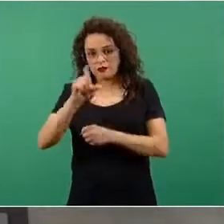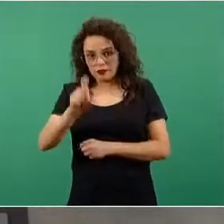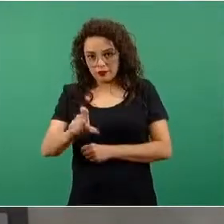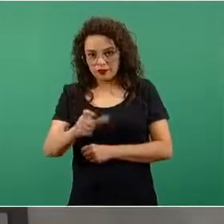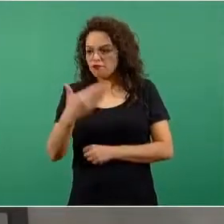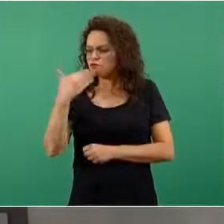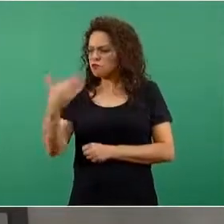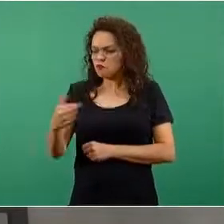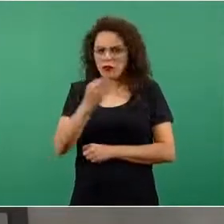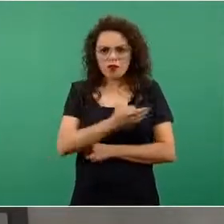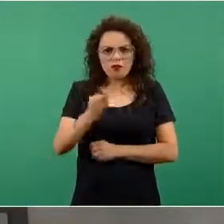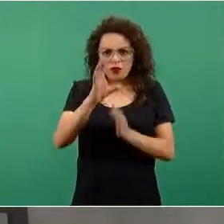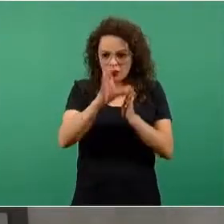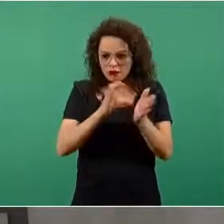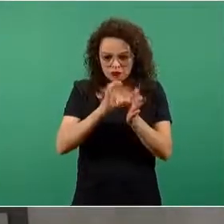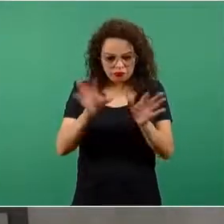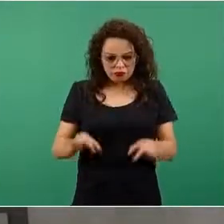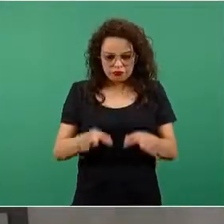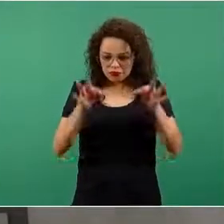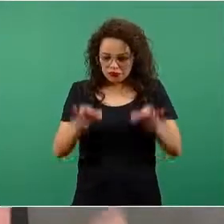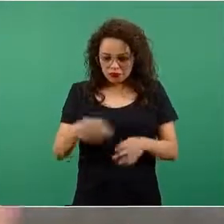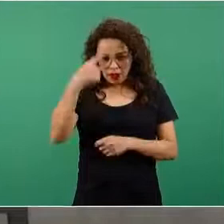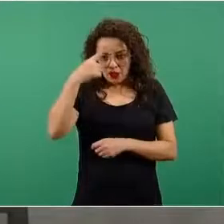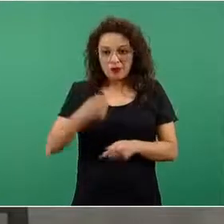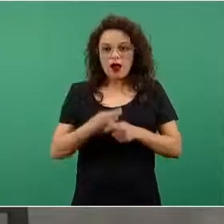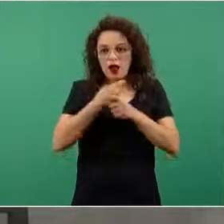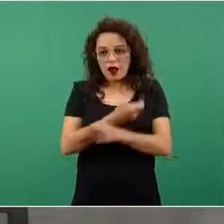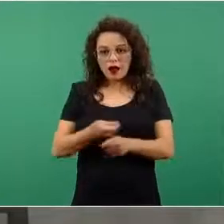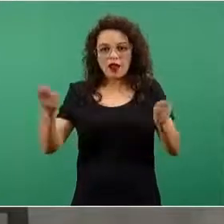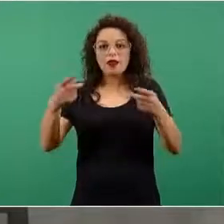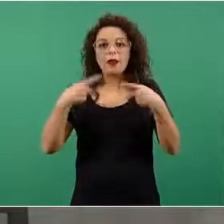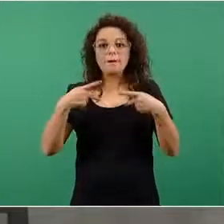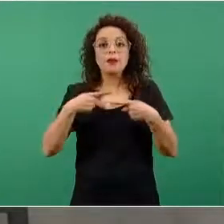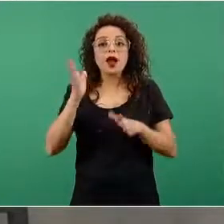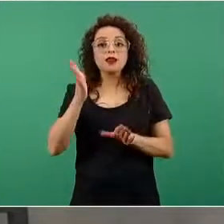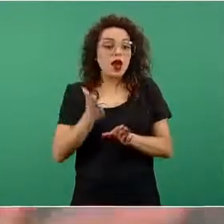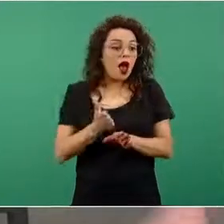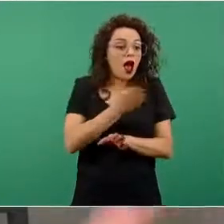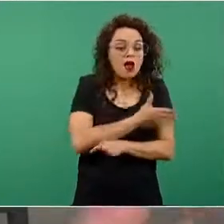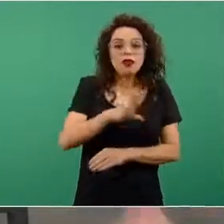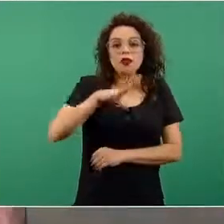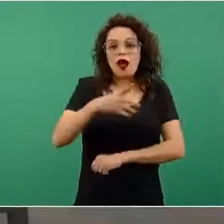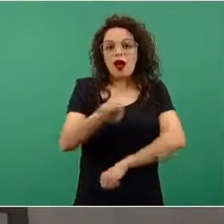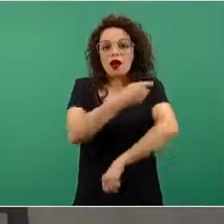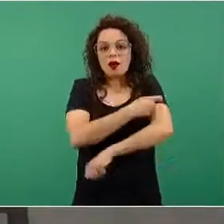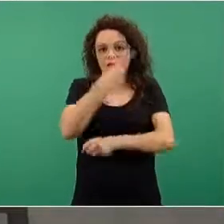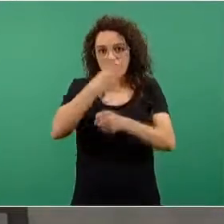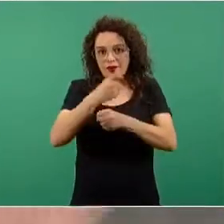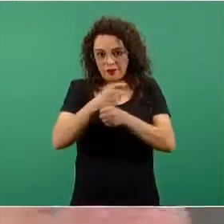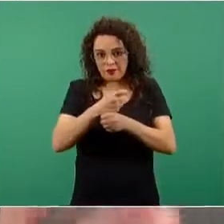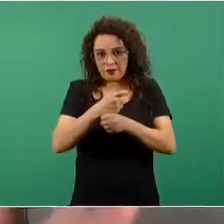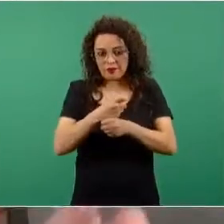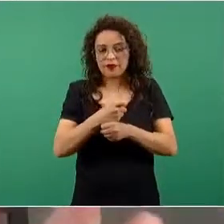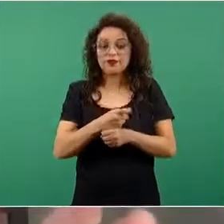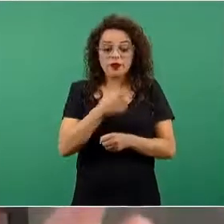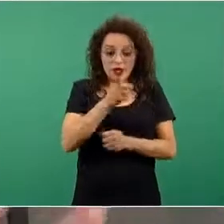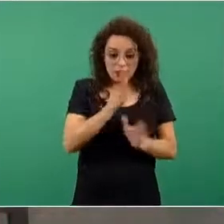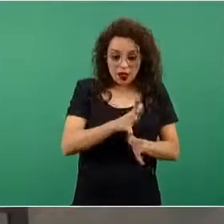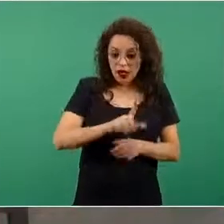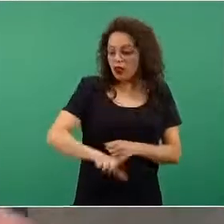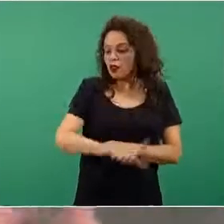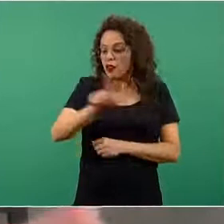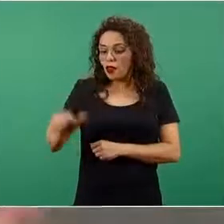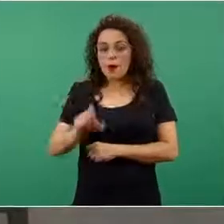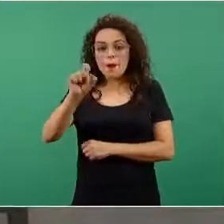las personas que ya recibieron su primera dosis. El tiempo recomendado de administración es a los 28 días respecto a la